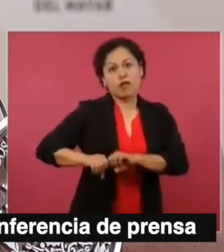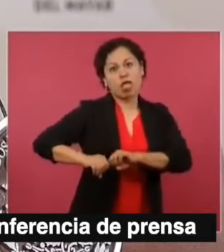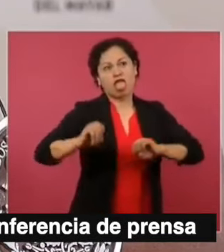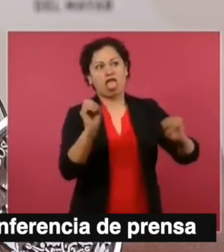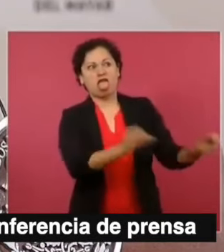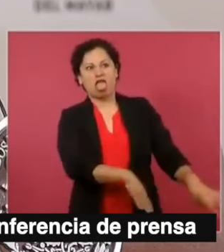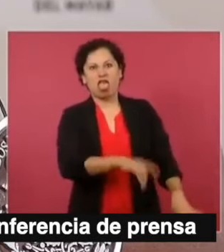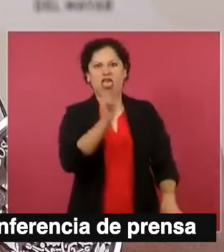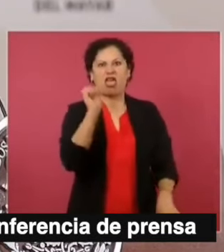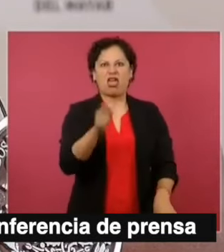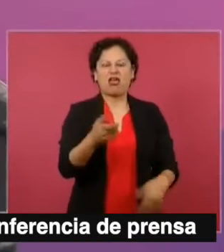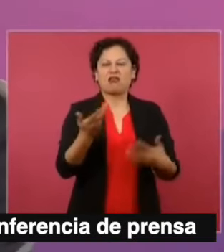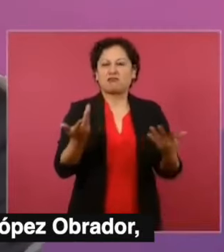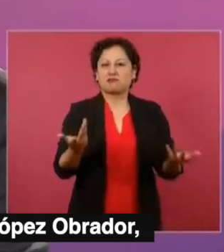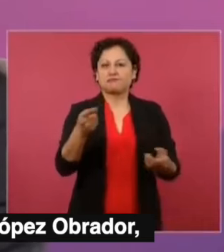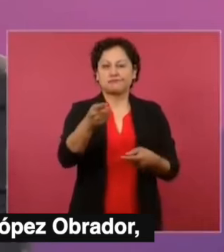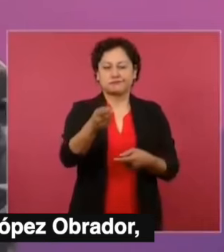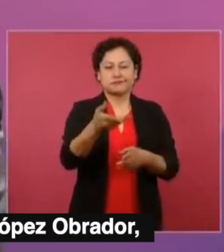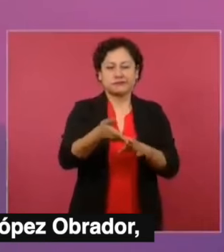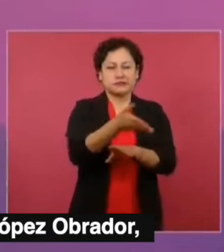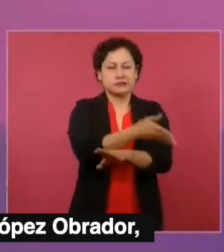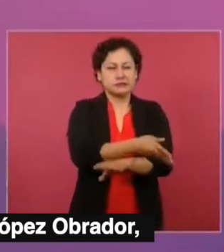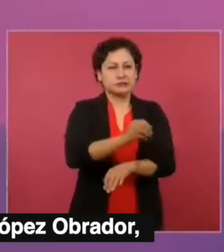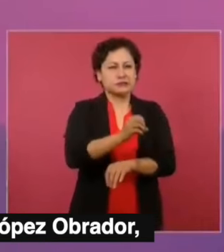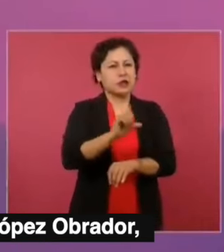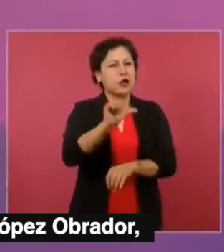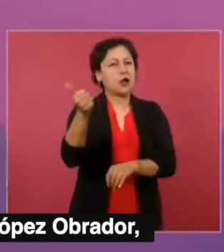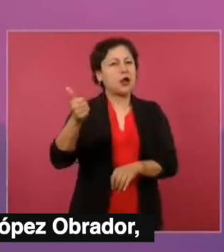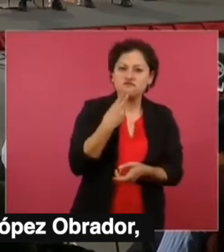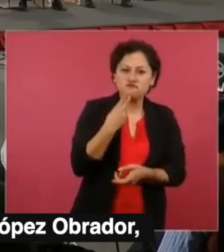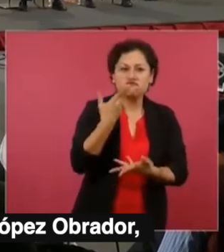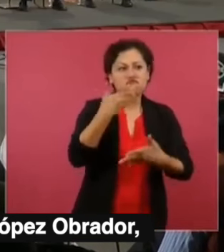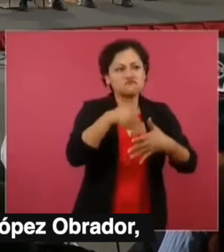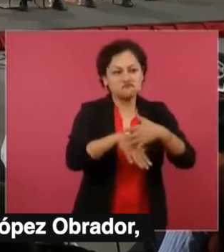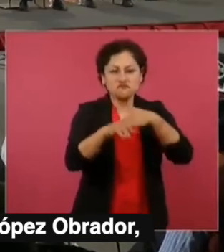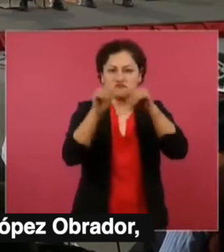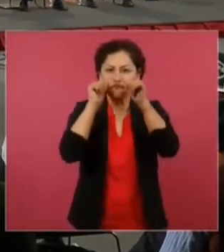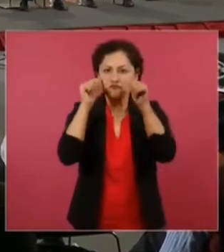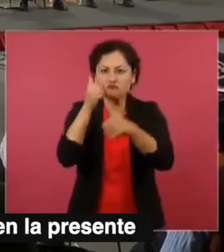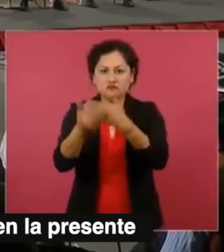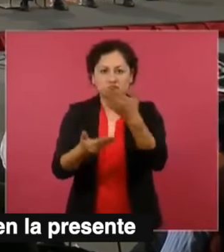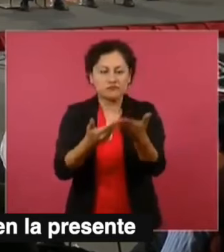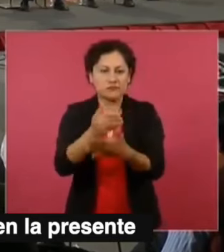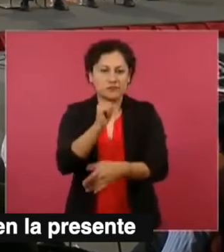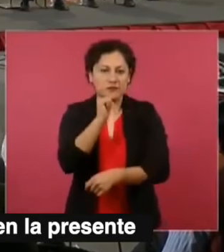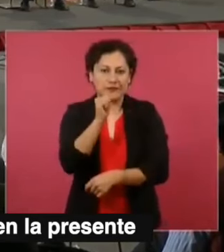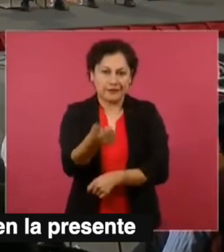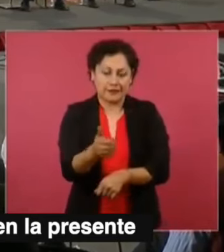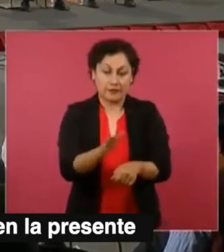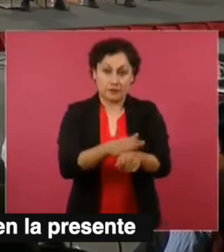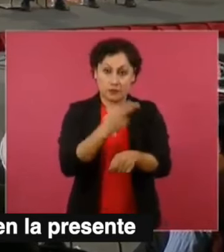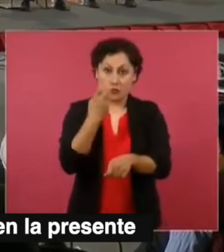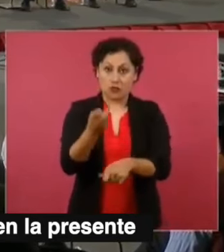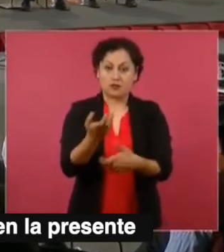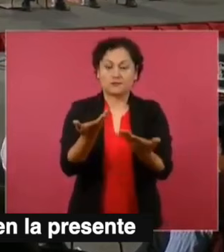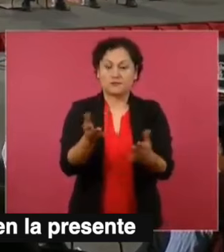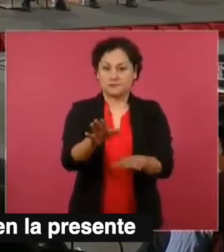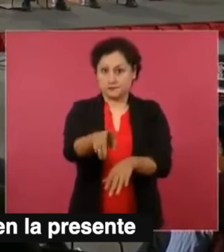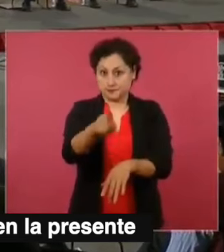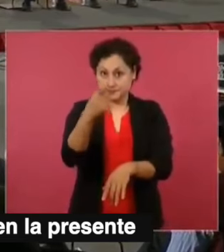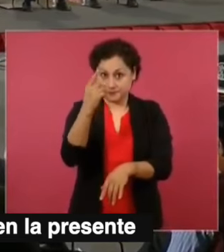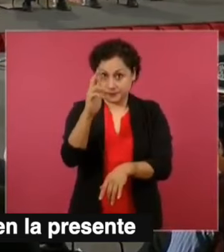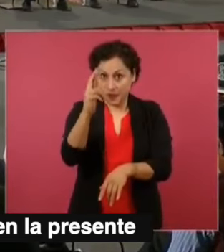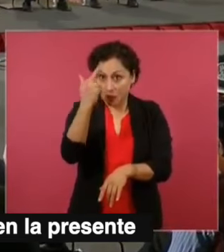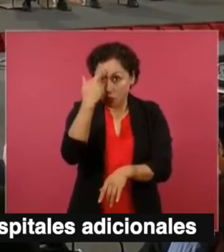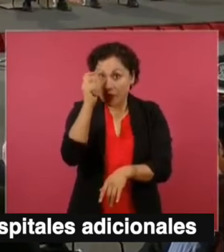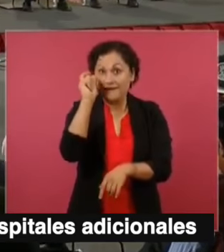El Pulso de la Salud de la conferencia de prensa que encabezó el presidente de México, Andrés Manuel López Obrador, el director general del IMSS, Sue Robledo,